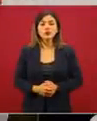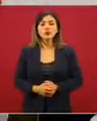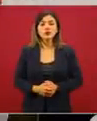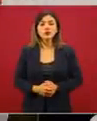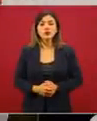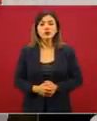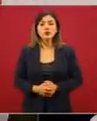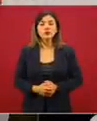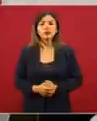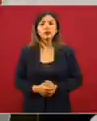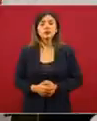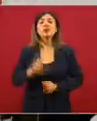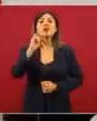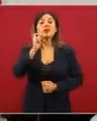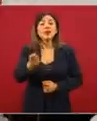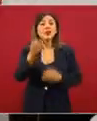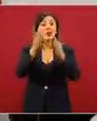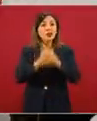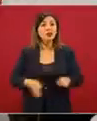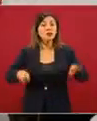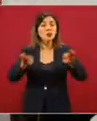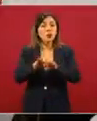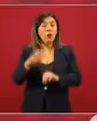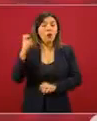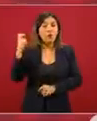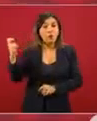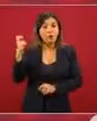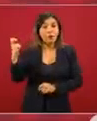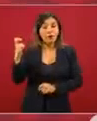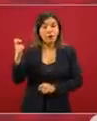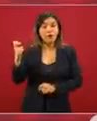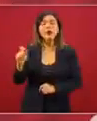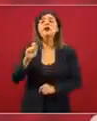Lo importante es que